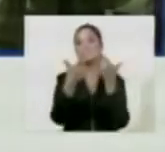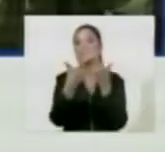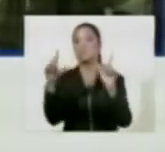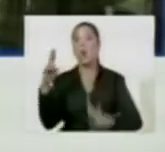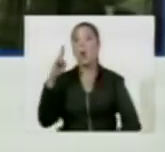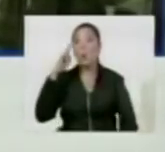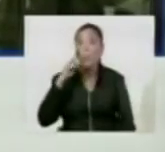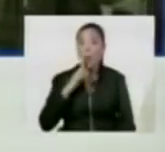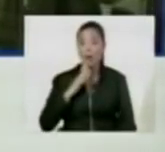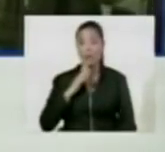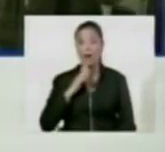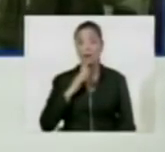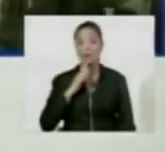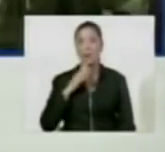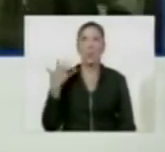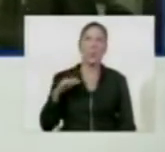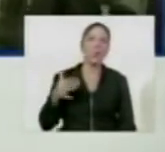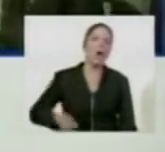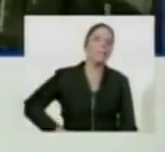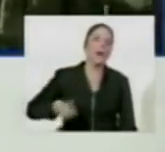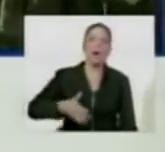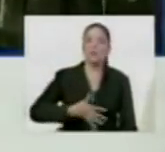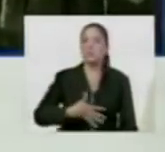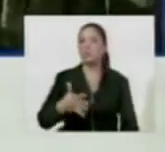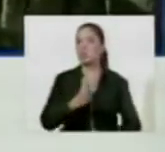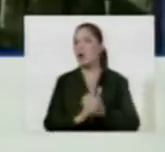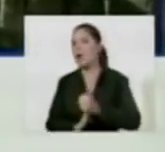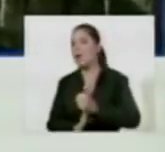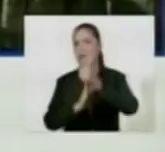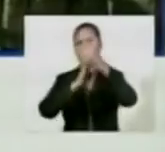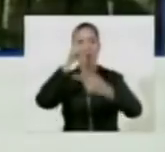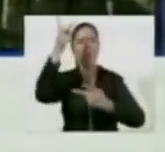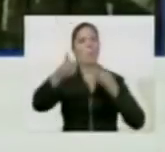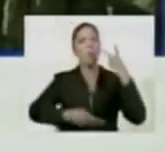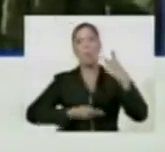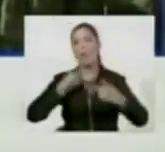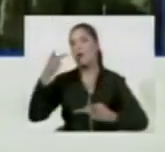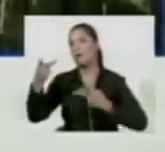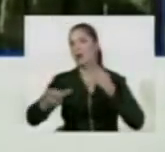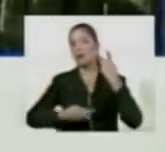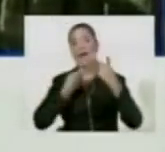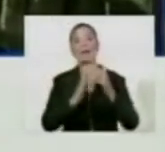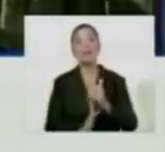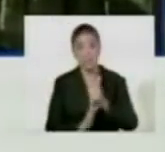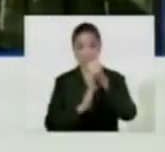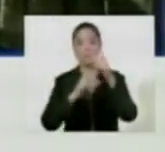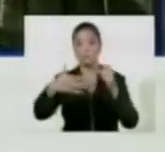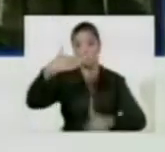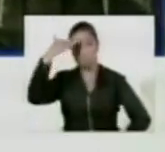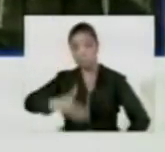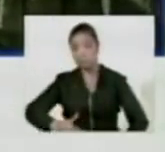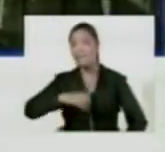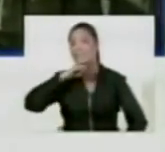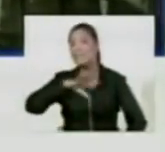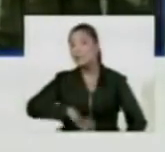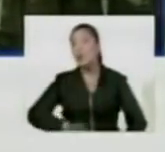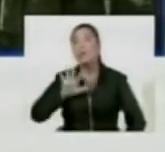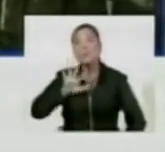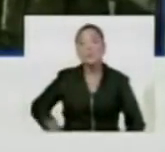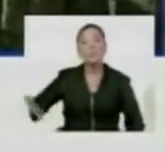grande estadista, líder político y líder militar de la historia de la